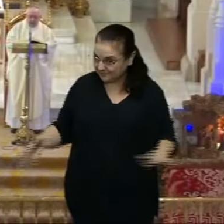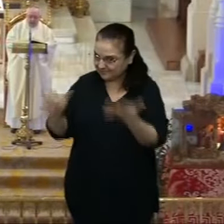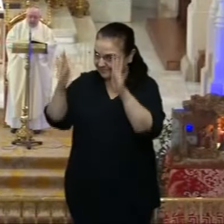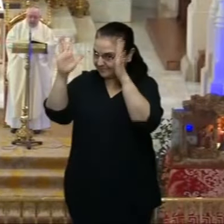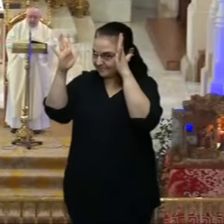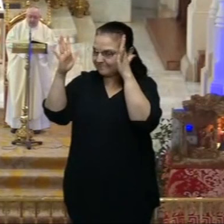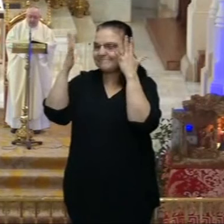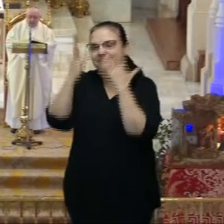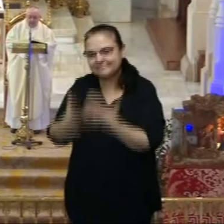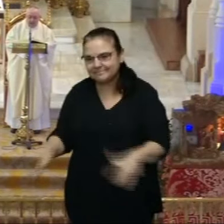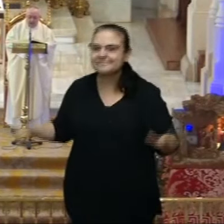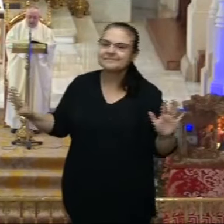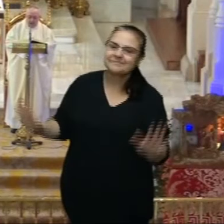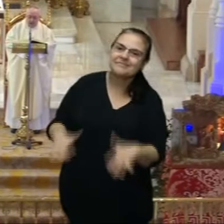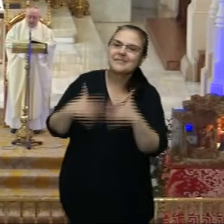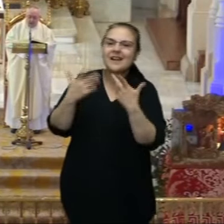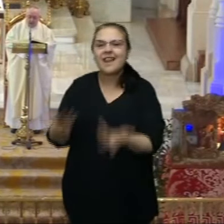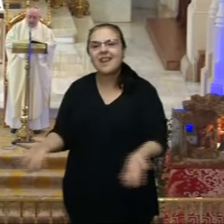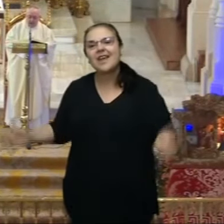Aleluya,